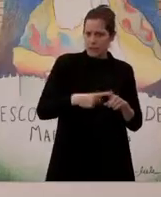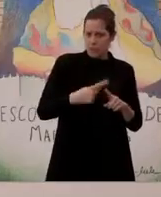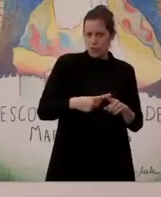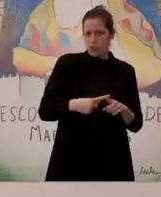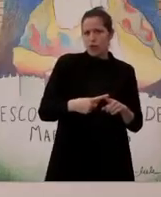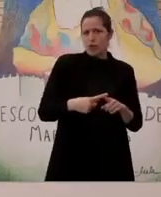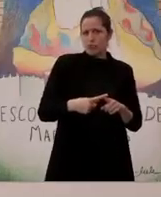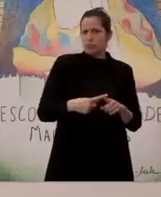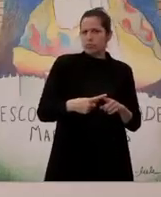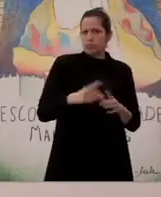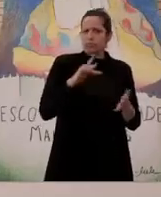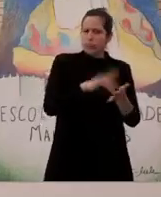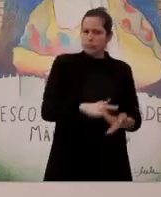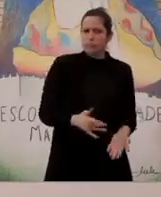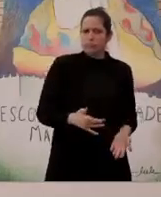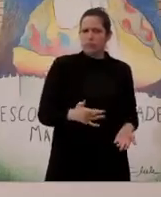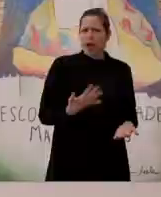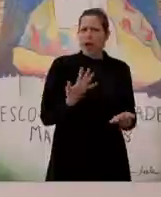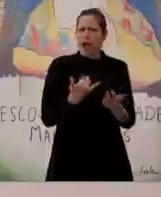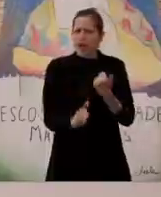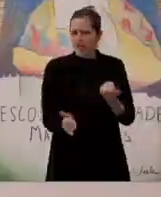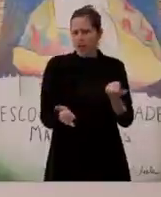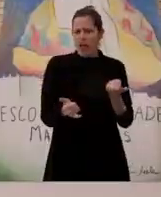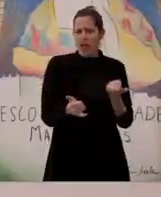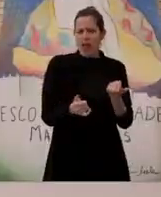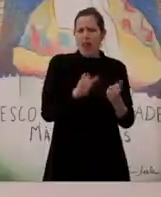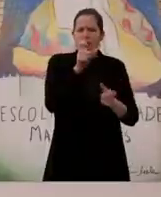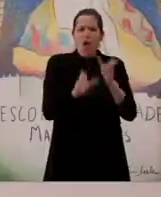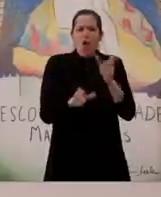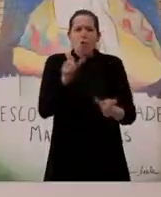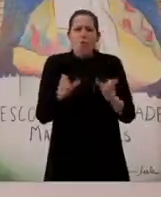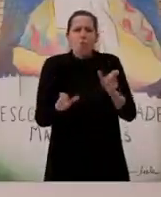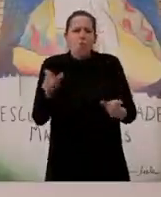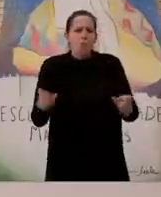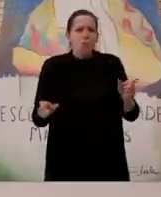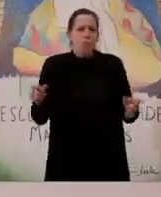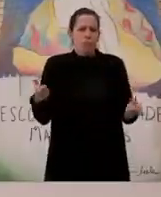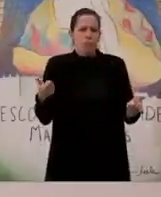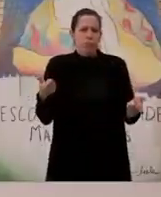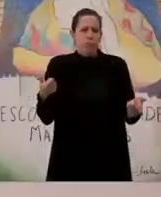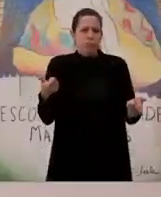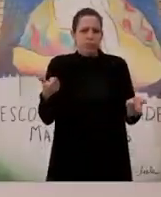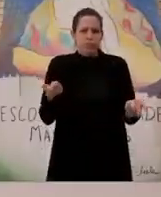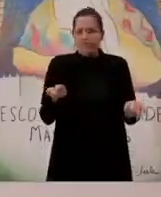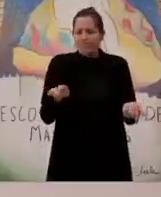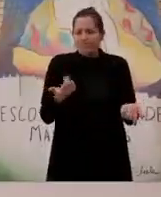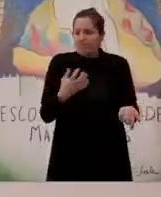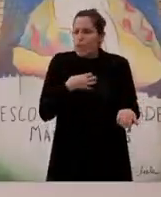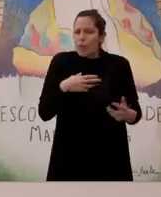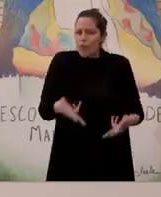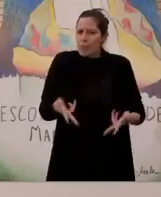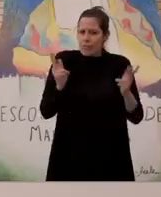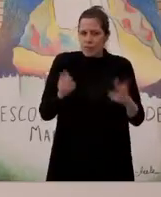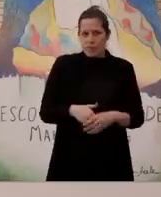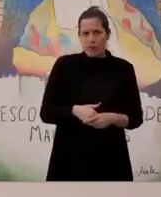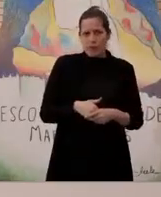es terrorífico que puede populismo y demagogia Y eso que no podemos permitir como pues haciendo sabiendo que el gobierno